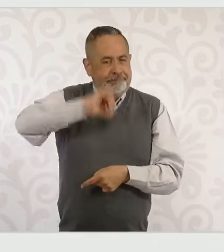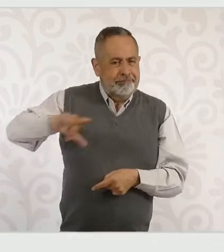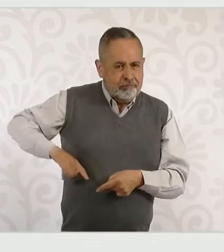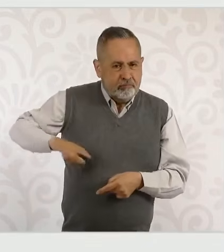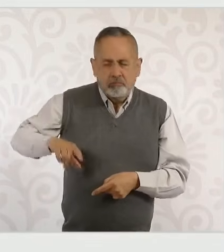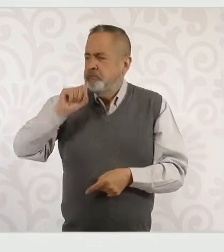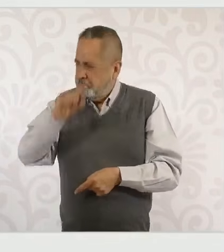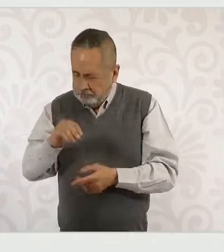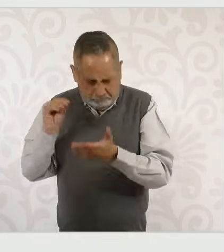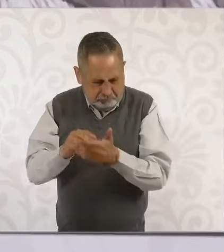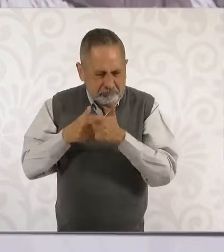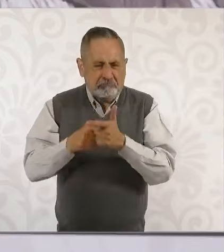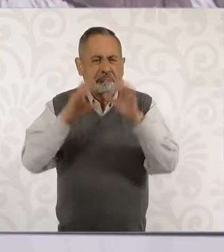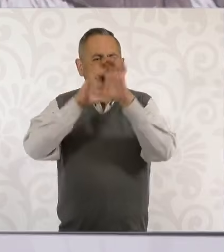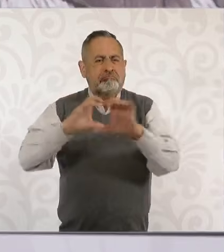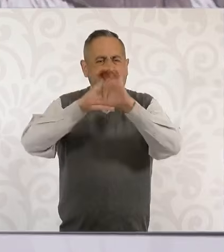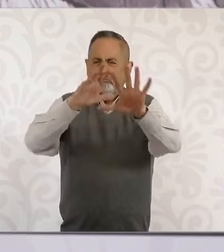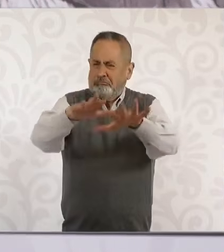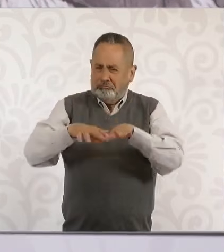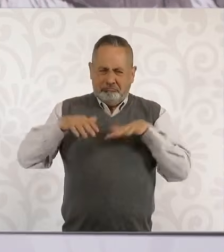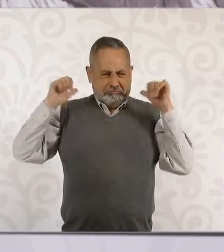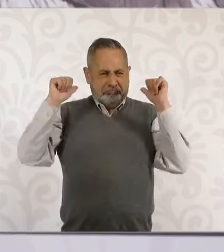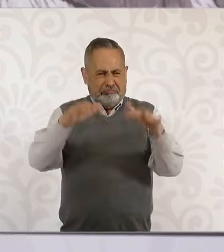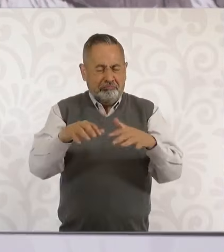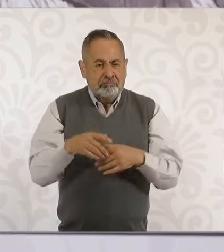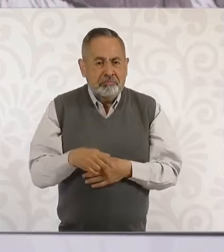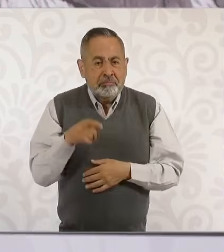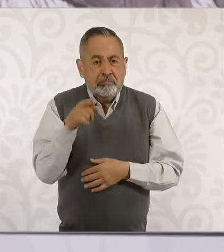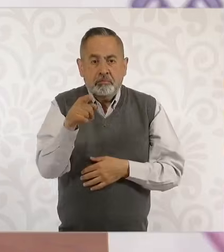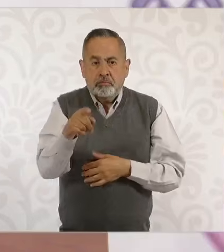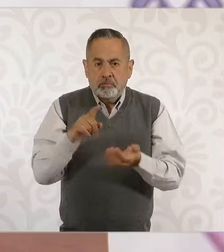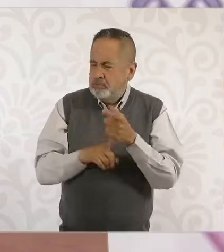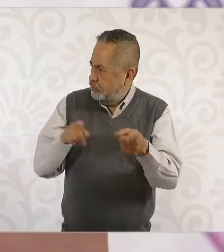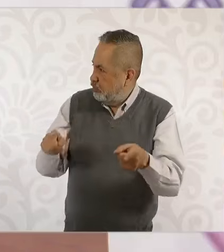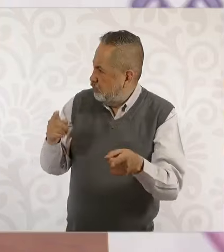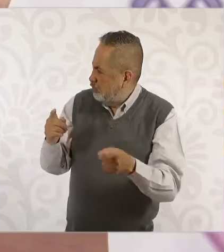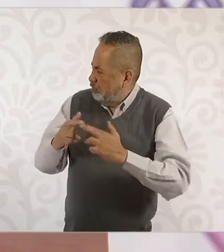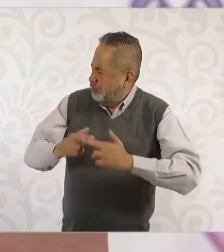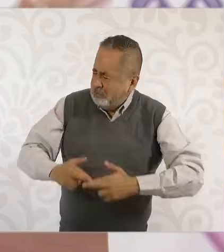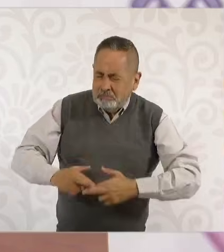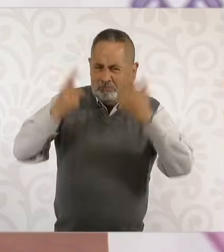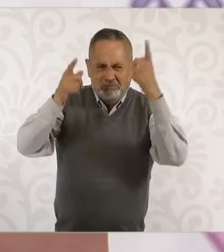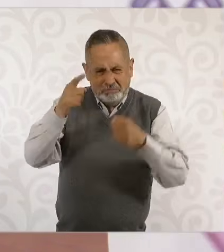le da continuidad a los conciertos. Hay un concierto de Manu Chao, ¿no?, que fue